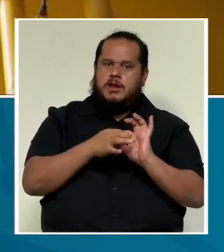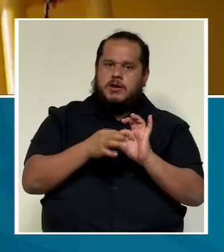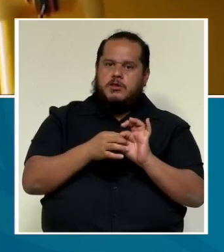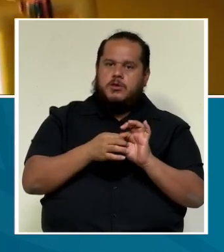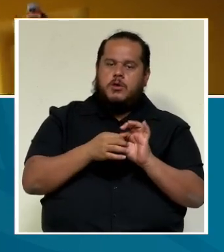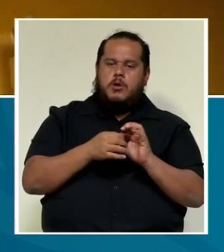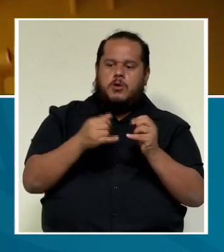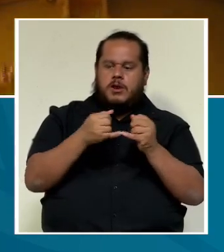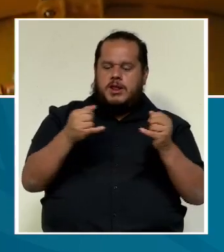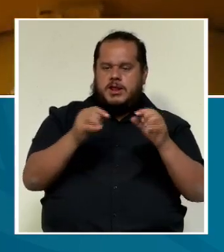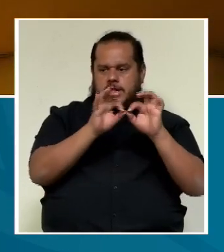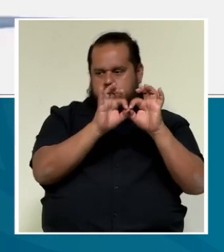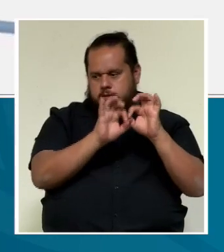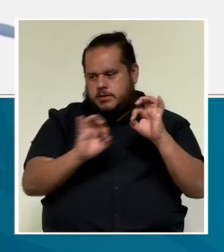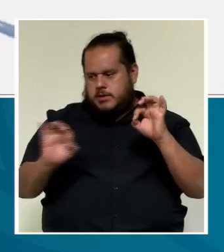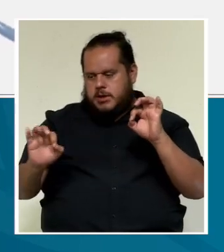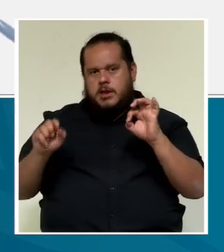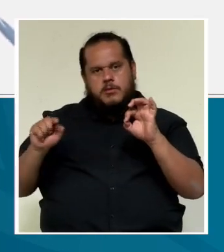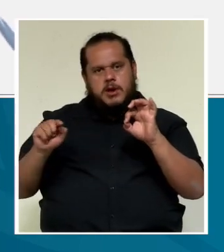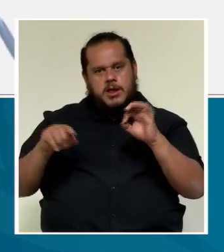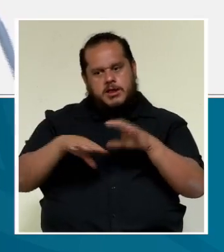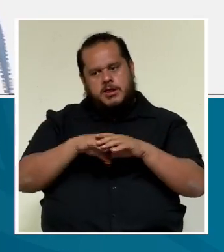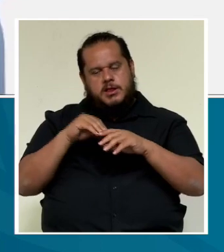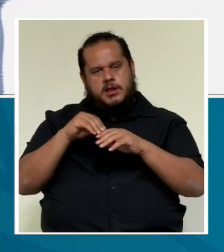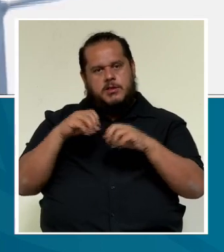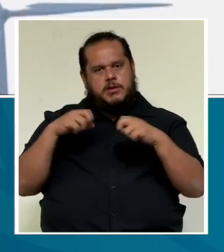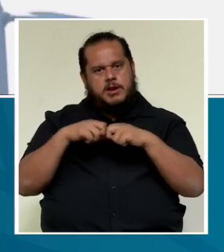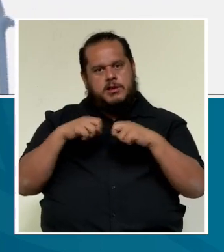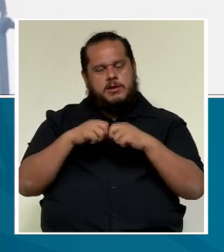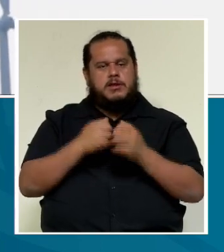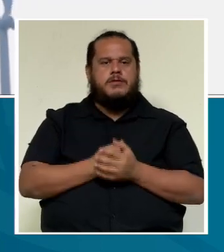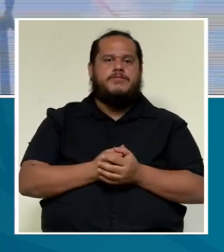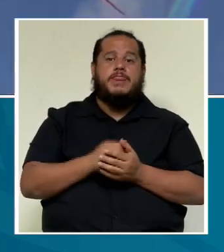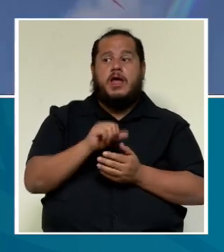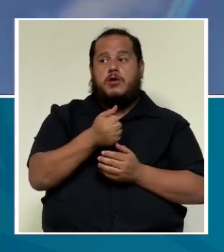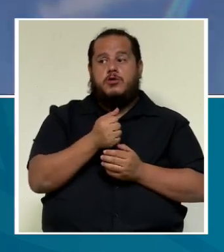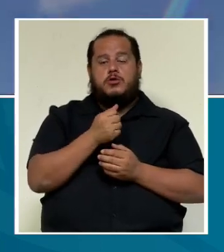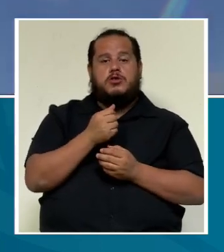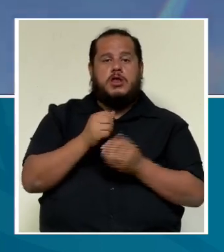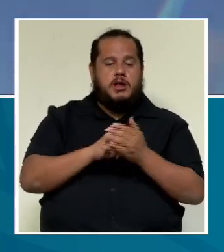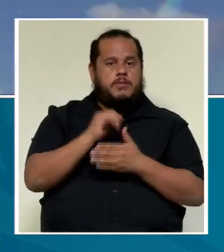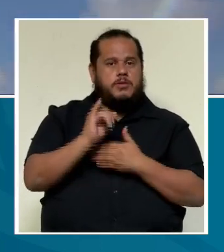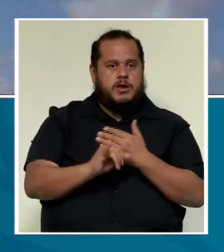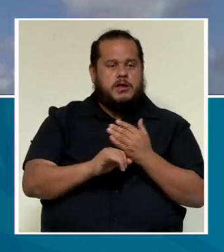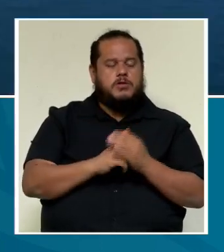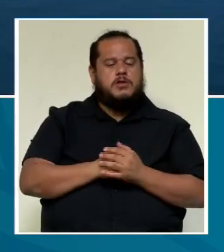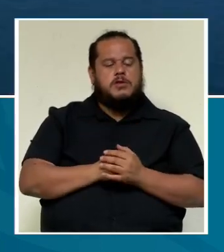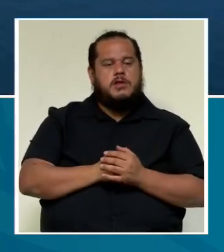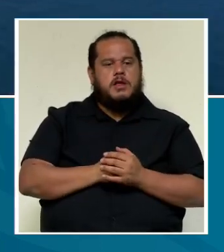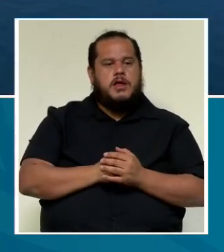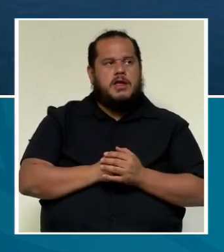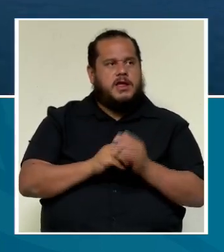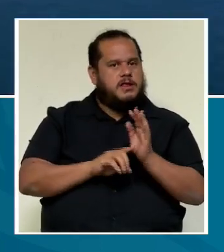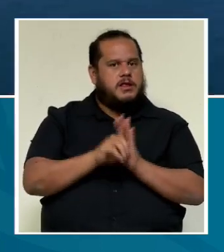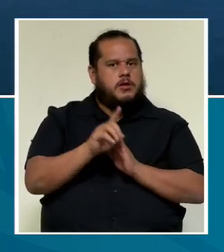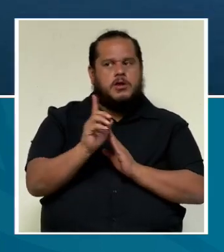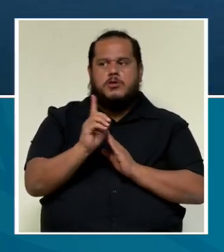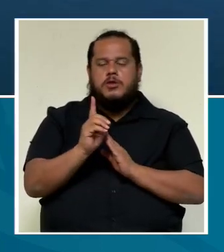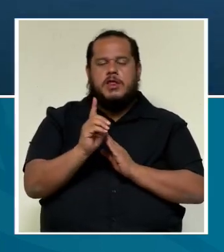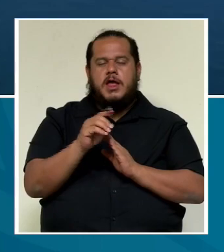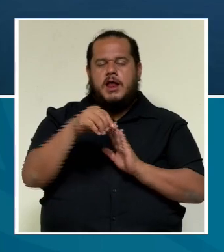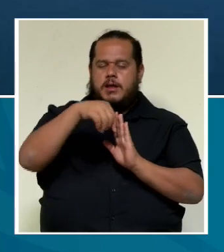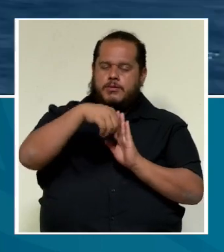de transmisión, que es por donde se estaría sacando la electricidad. Hay otros proyectos que se desarrollan donde la profundidad